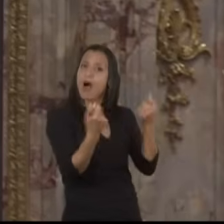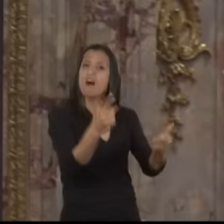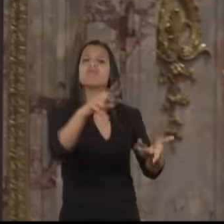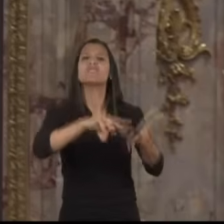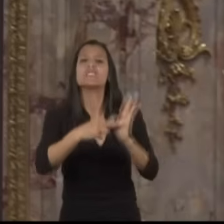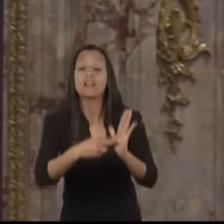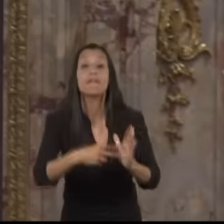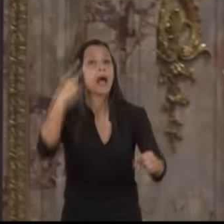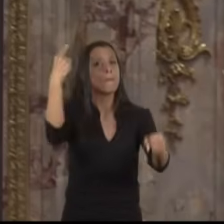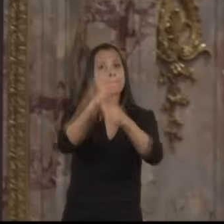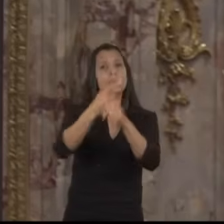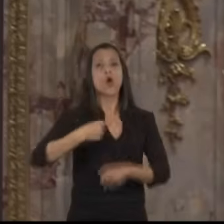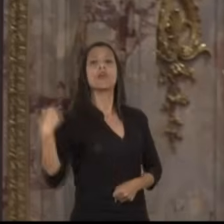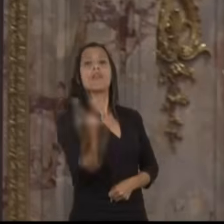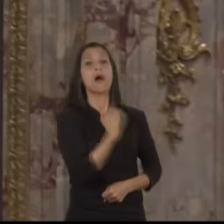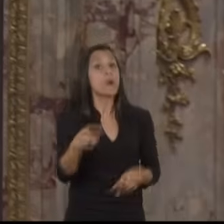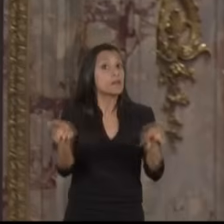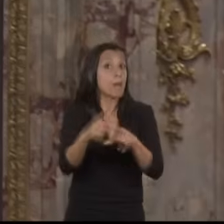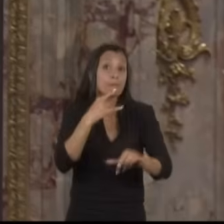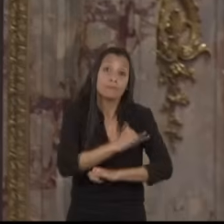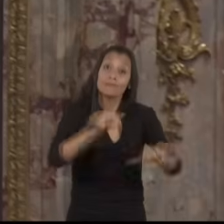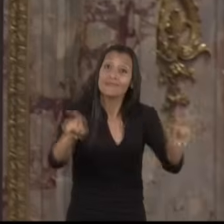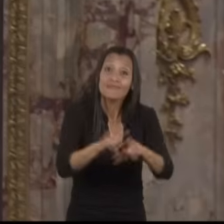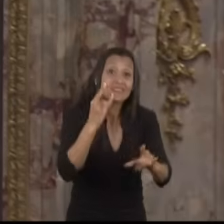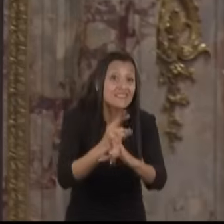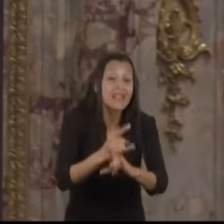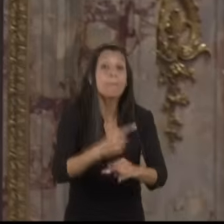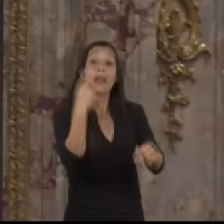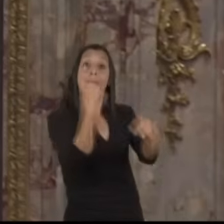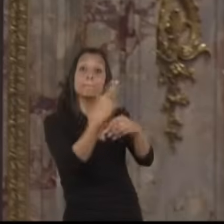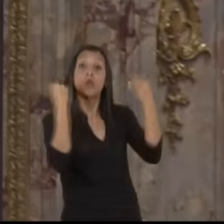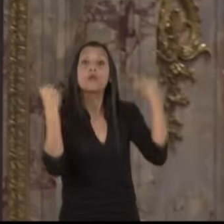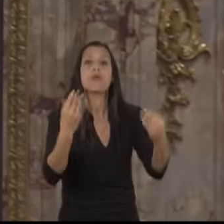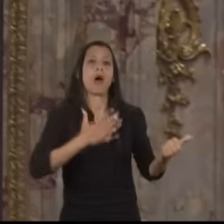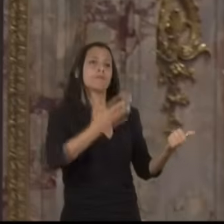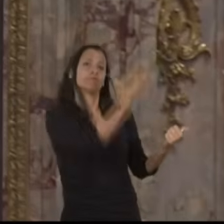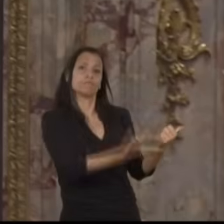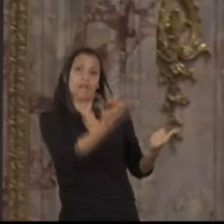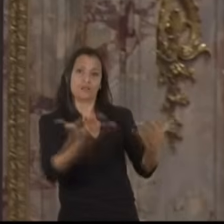que la prioridad de este gobierno, tal como siempre dijimos, es el capital humano.